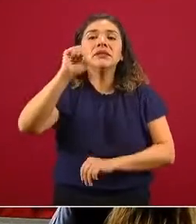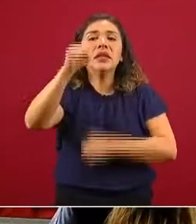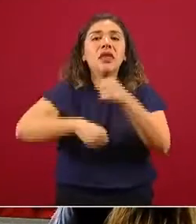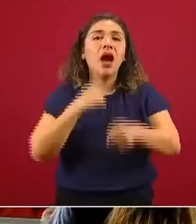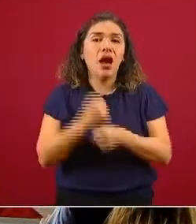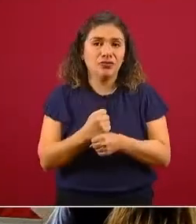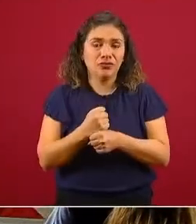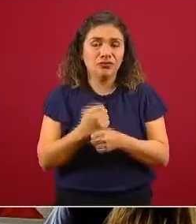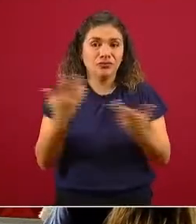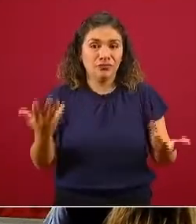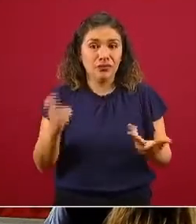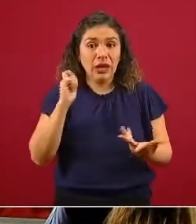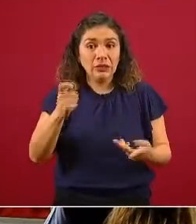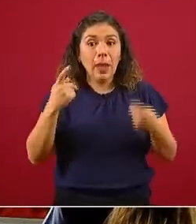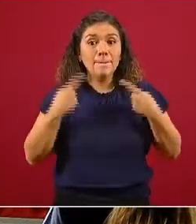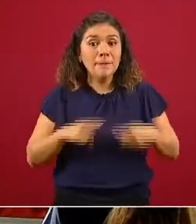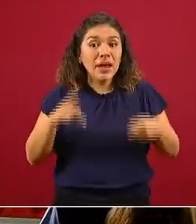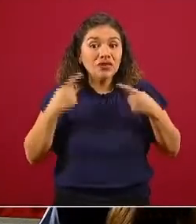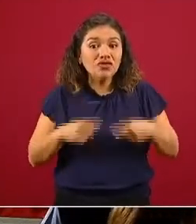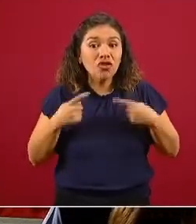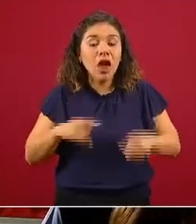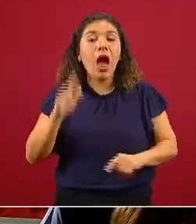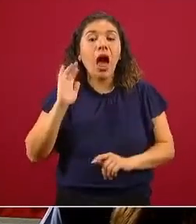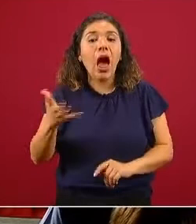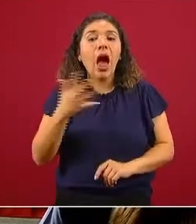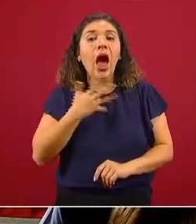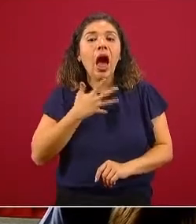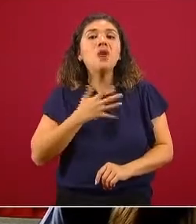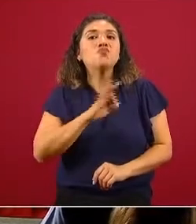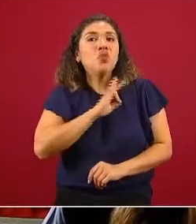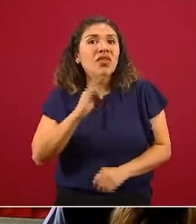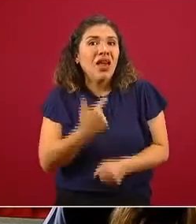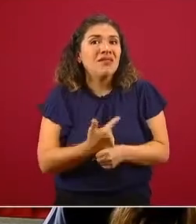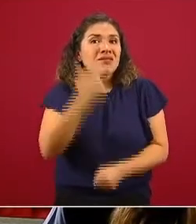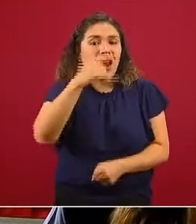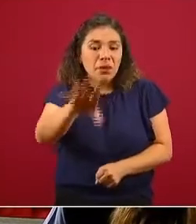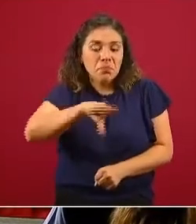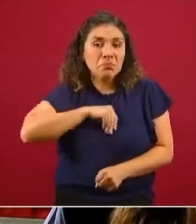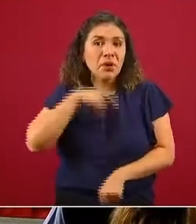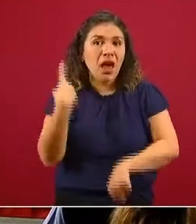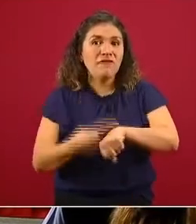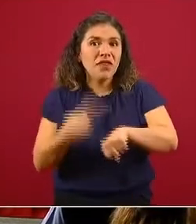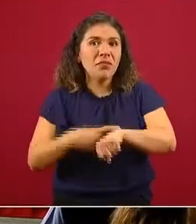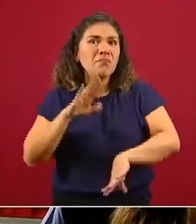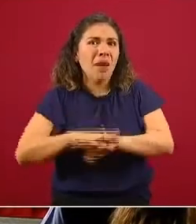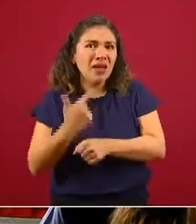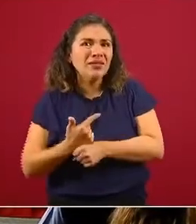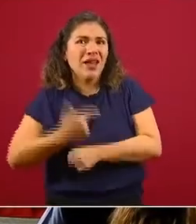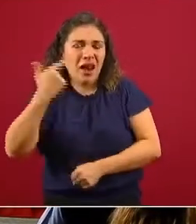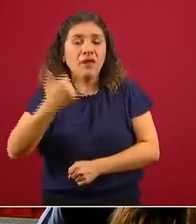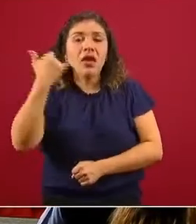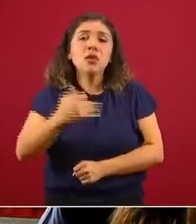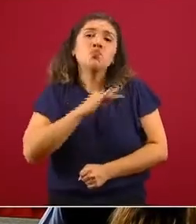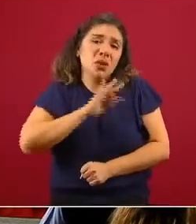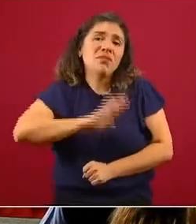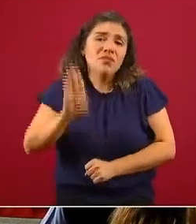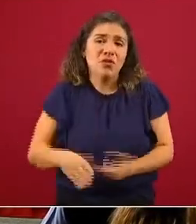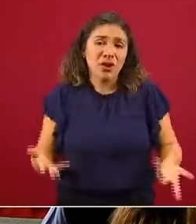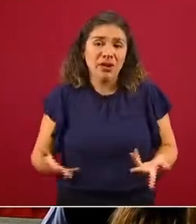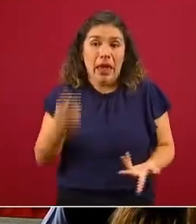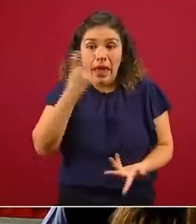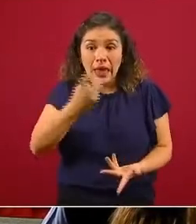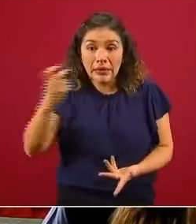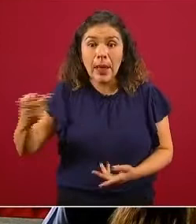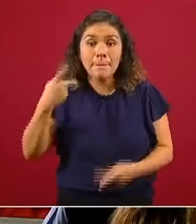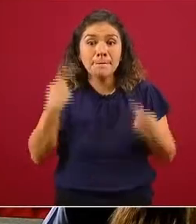60 años. Son personas que son susceptibles a este virus y más allá de eso que pueden fallecer.